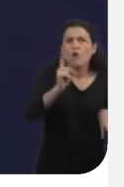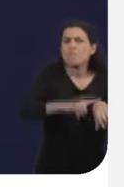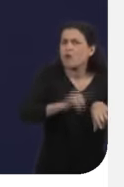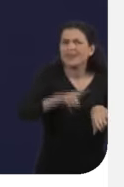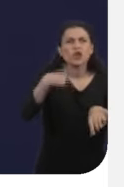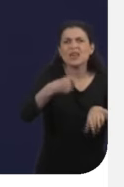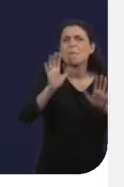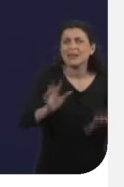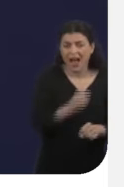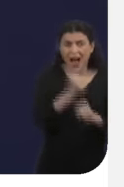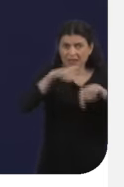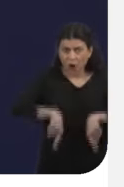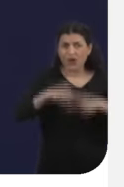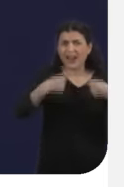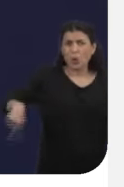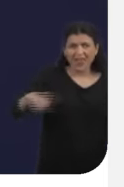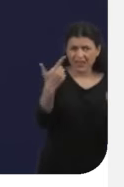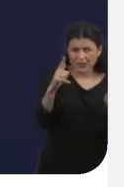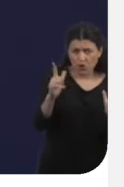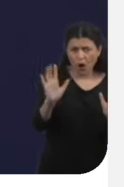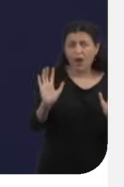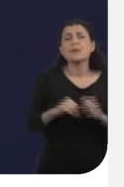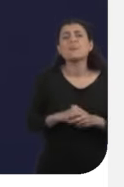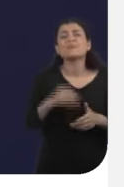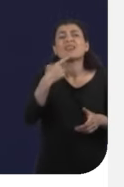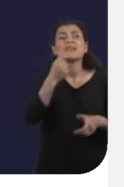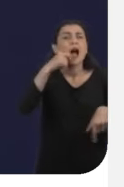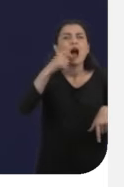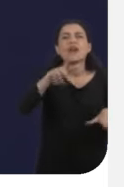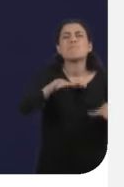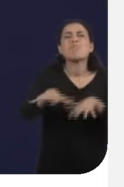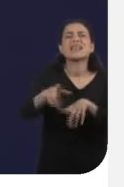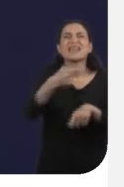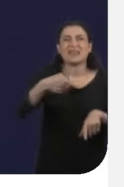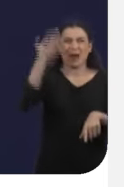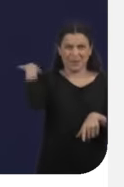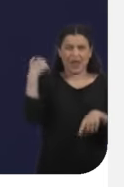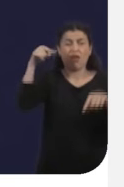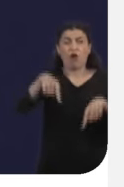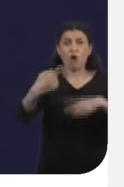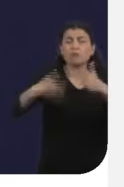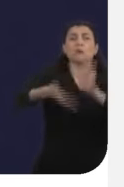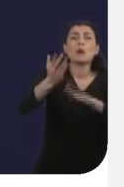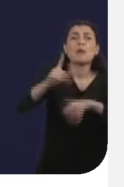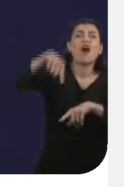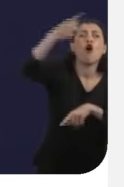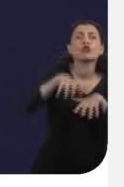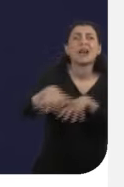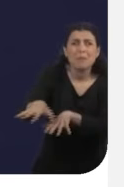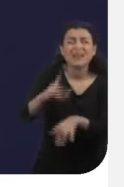no es así y en tal caso sea en este o en cualquier otro operativo que algún efectivo haya cometido algo que esté por fuera del